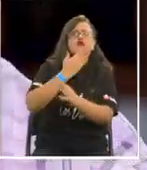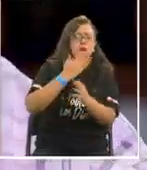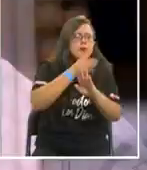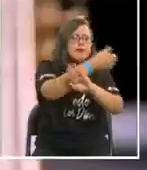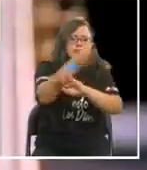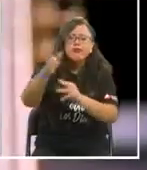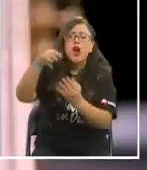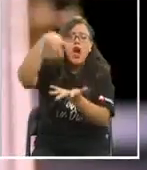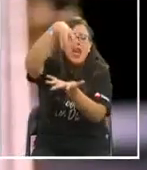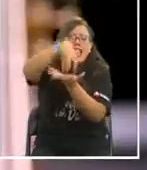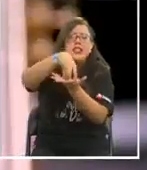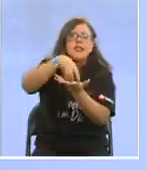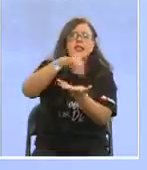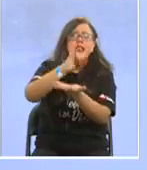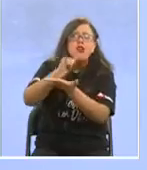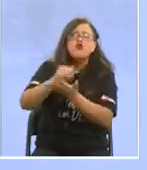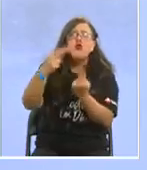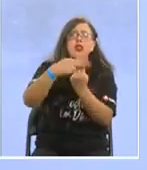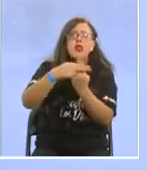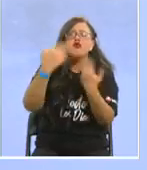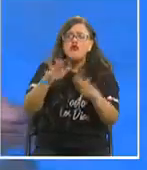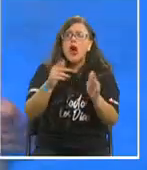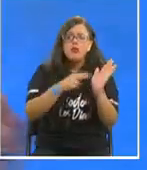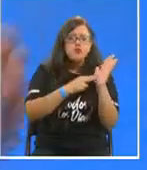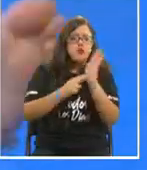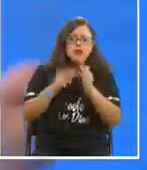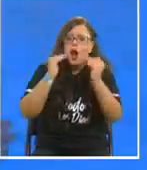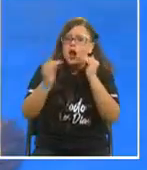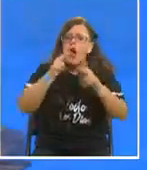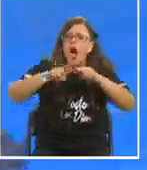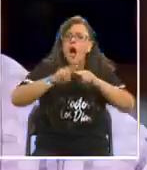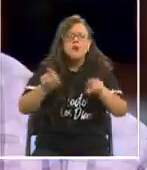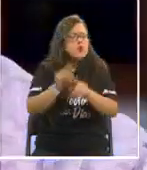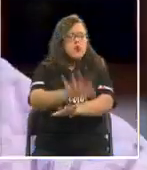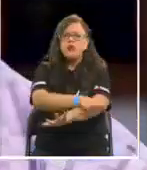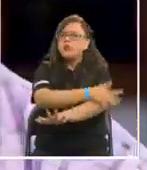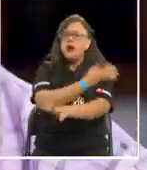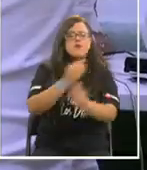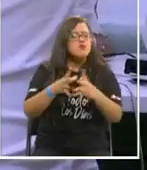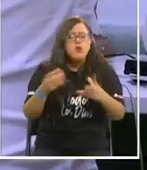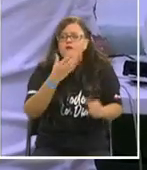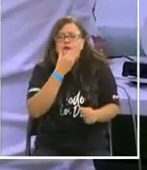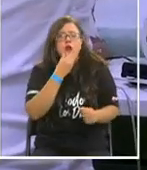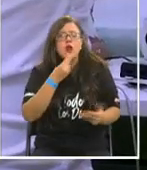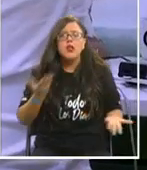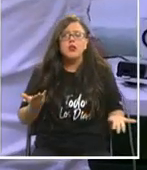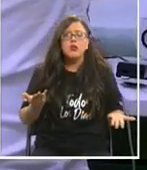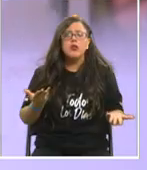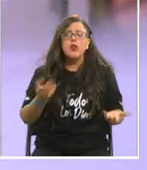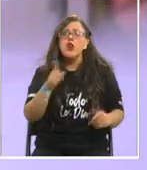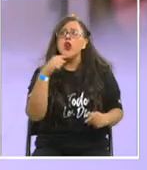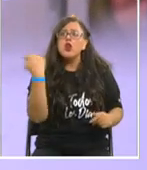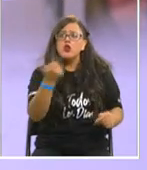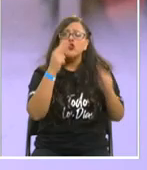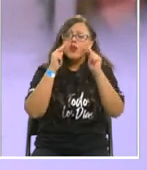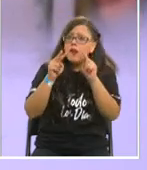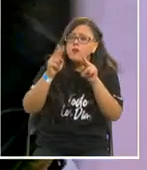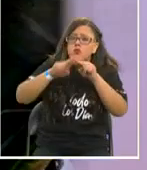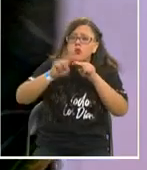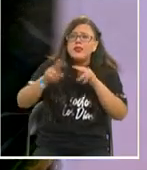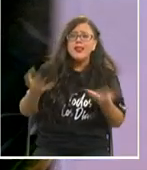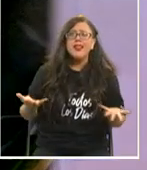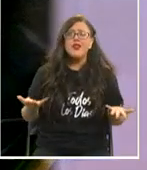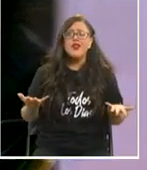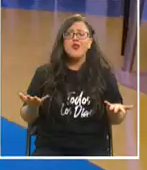institutos de Teletón. Nos mostraron los niños lo que estaban haciendo. Lo emociona mucho. Es muy bonito. Como nosotros podemos ver lo que se está